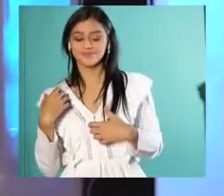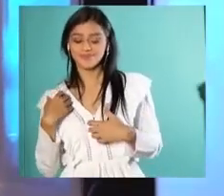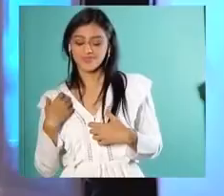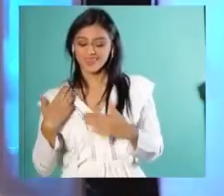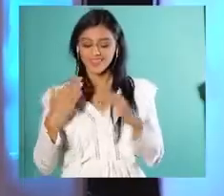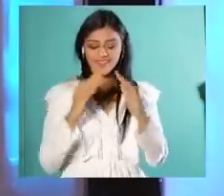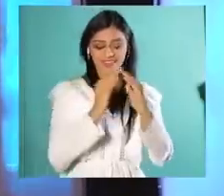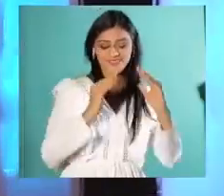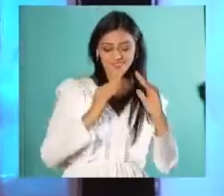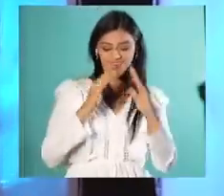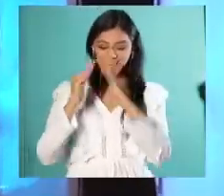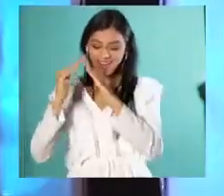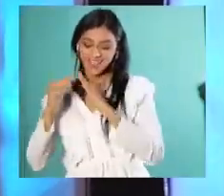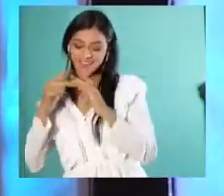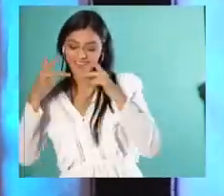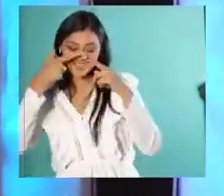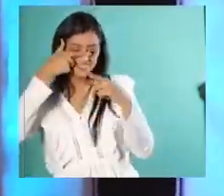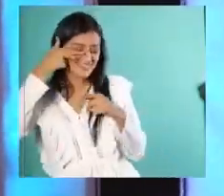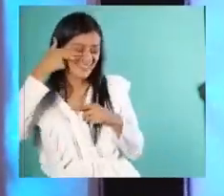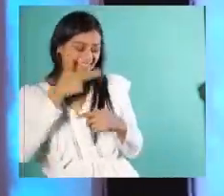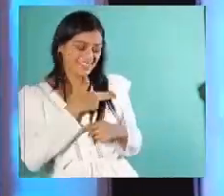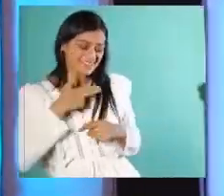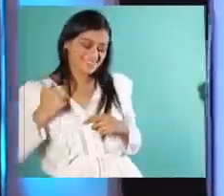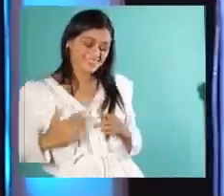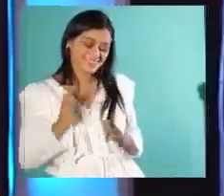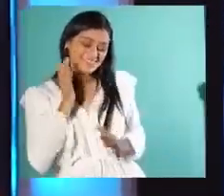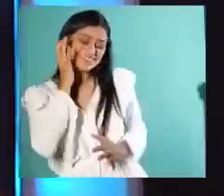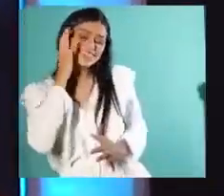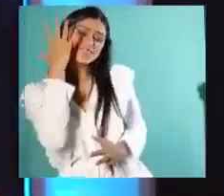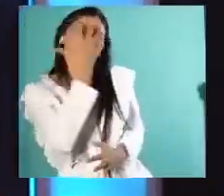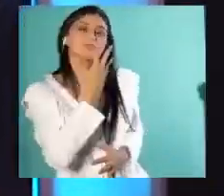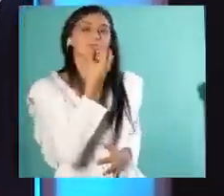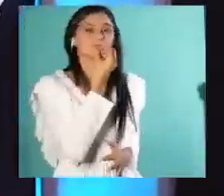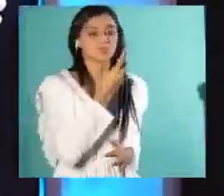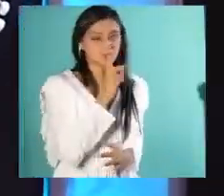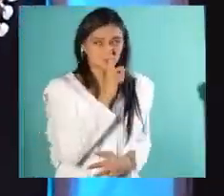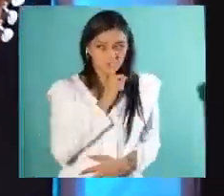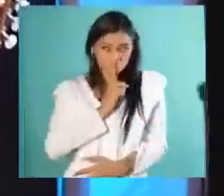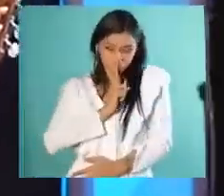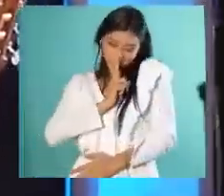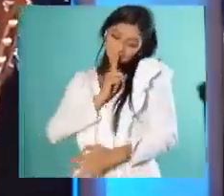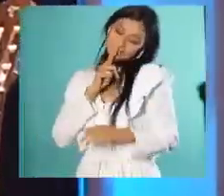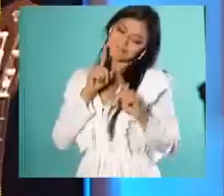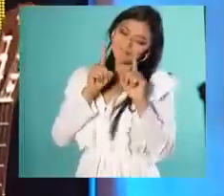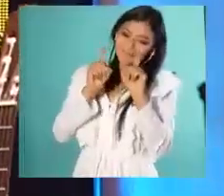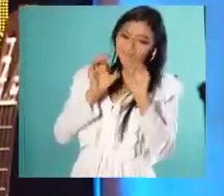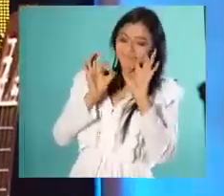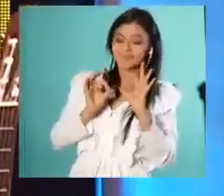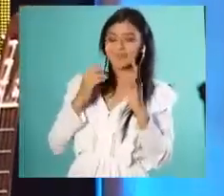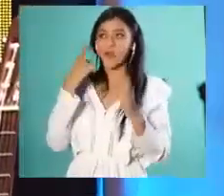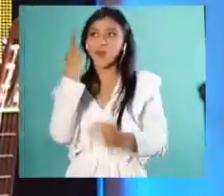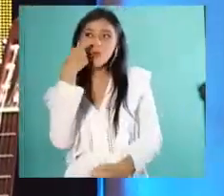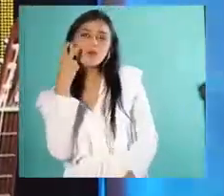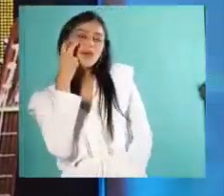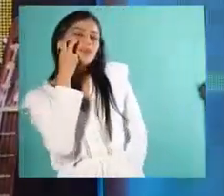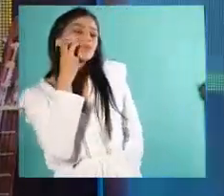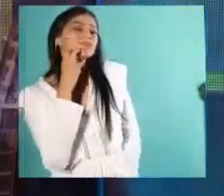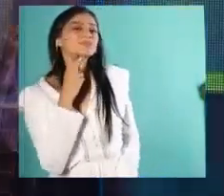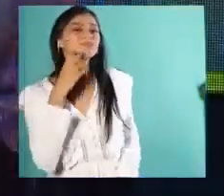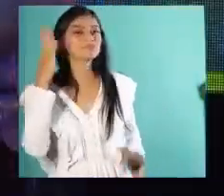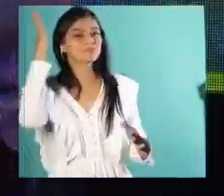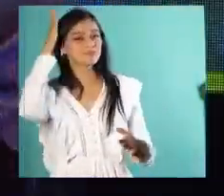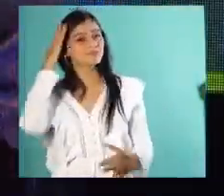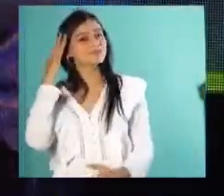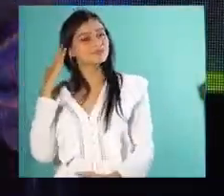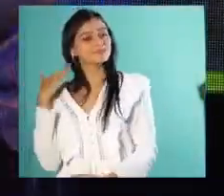Al lado de mi casa vive una chinita linda, bien calladita y educada, simple vista, bellos ojos negros